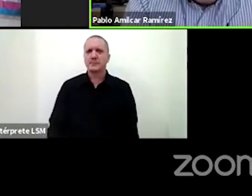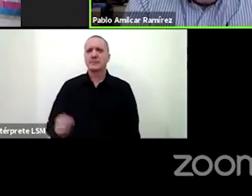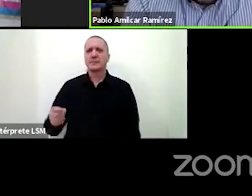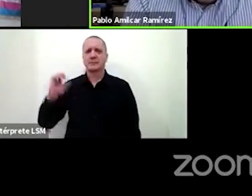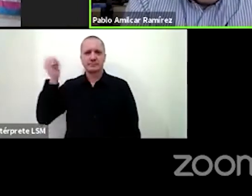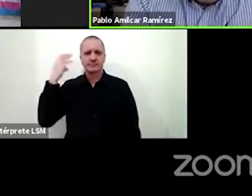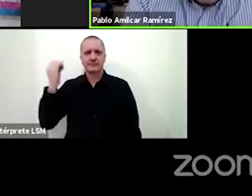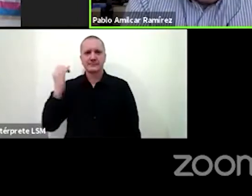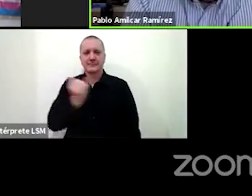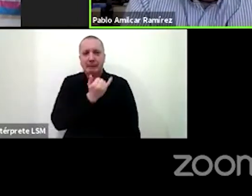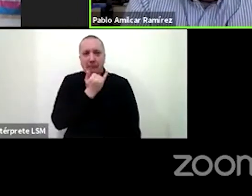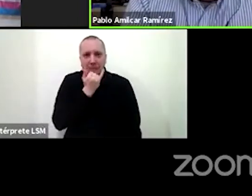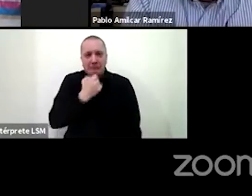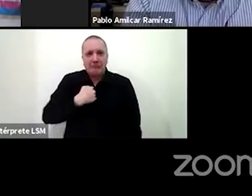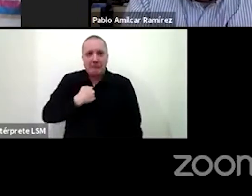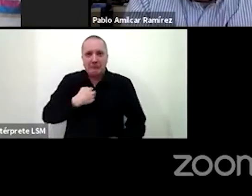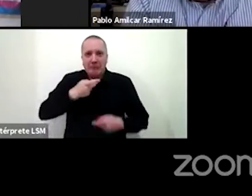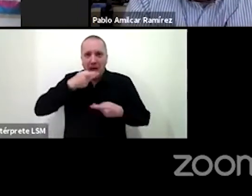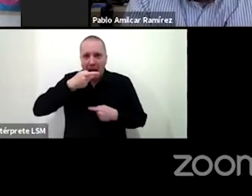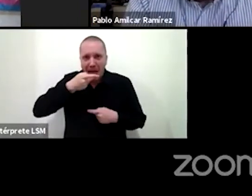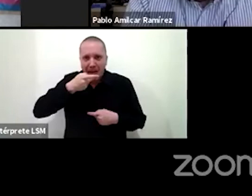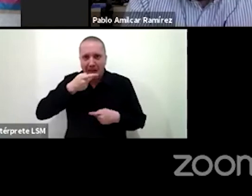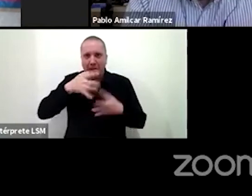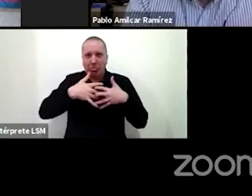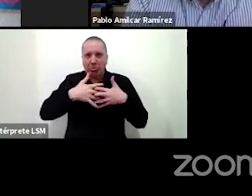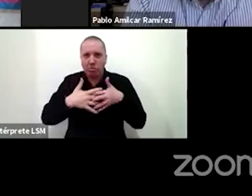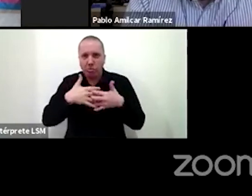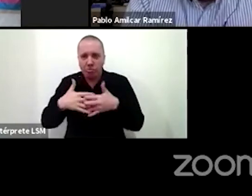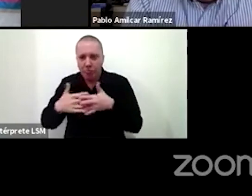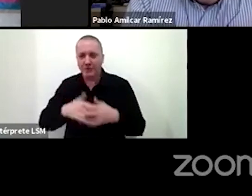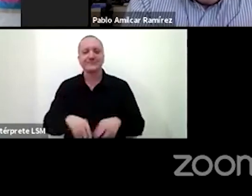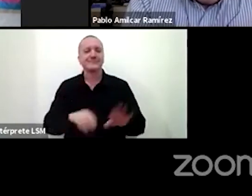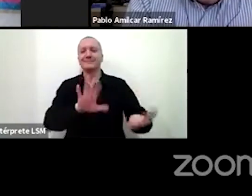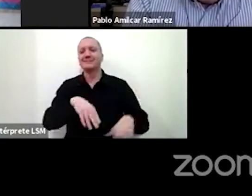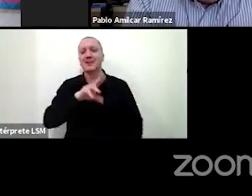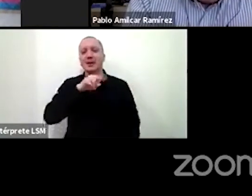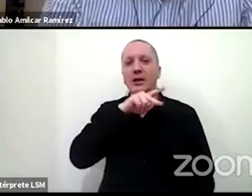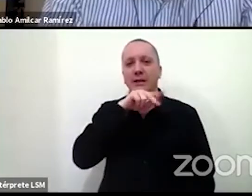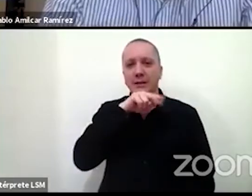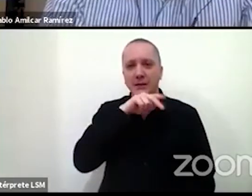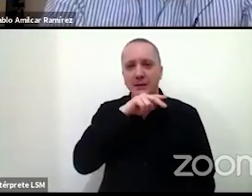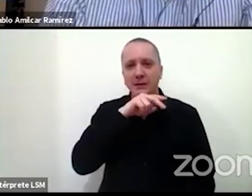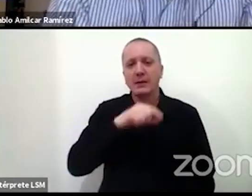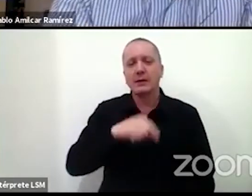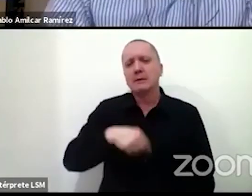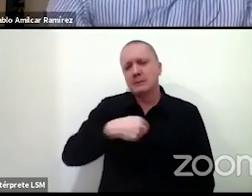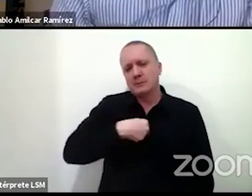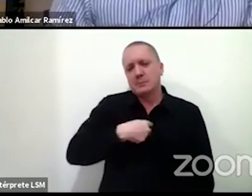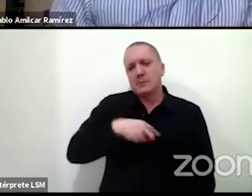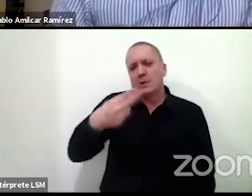Perdón por la pronunciación. Bueno, no te preocupes. Mi nombre es Lynx Alexander Schmidt.